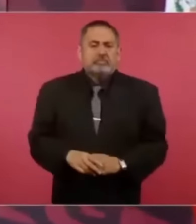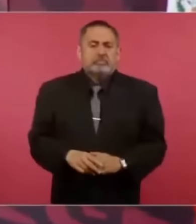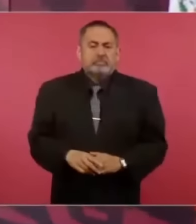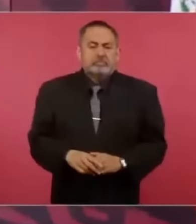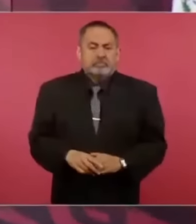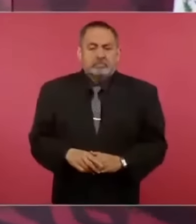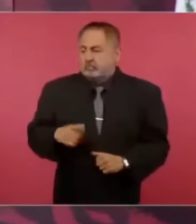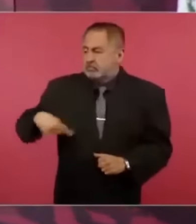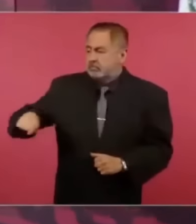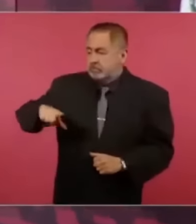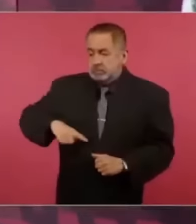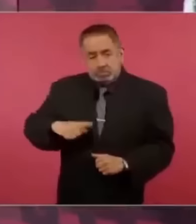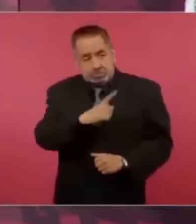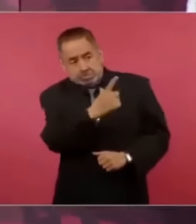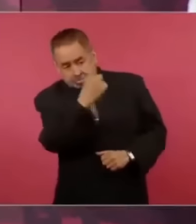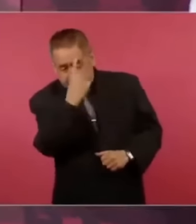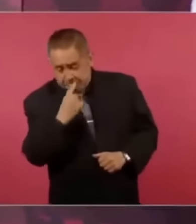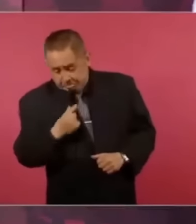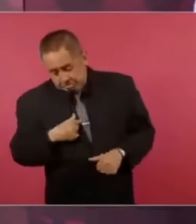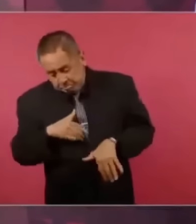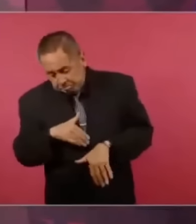o a su gobierno.